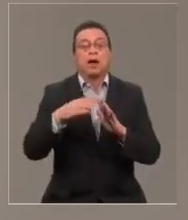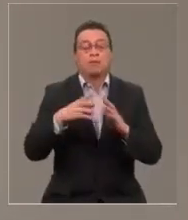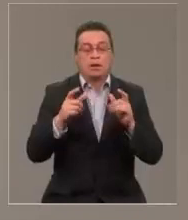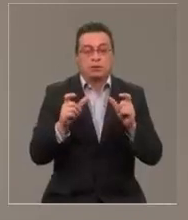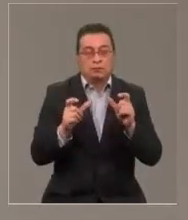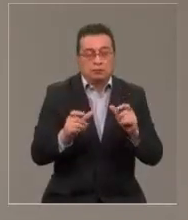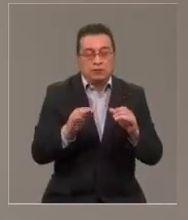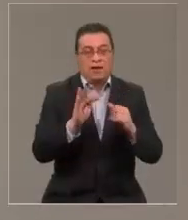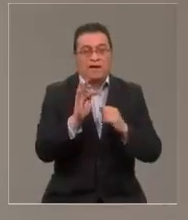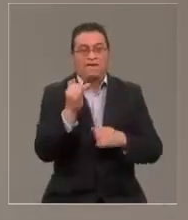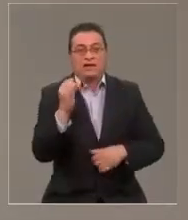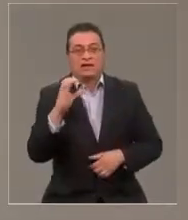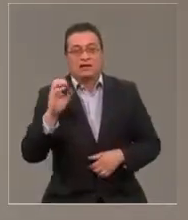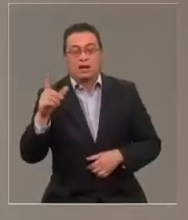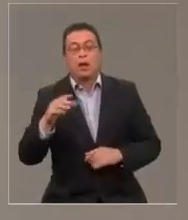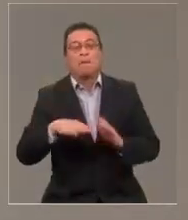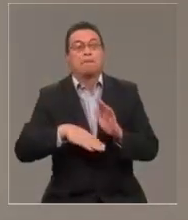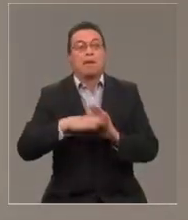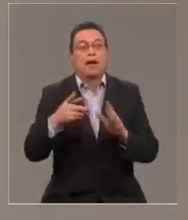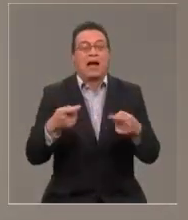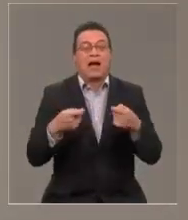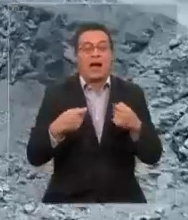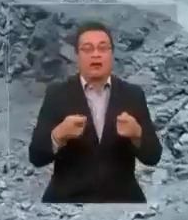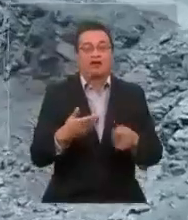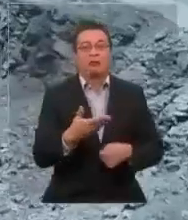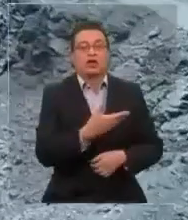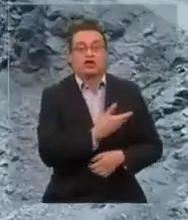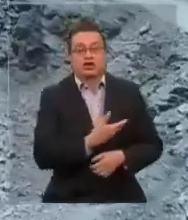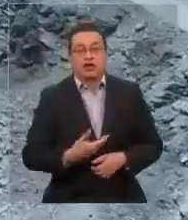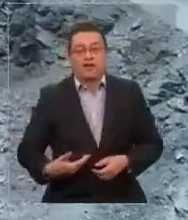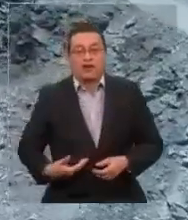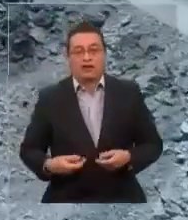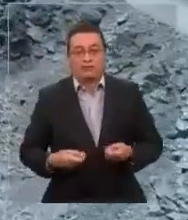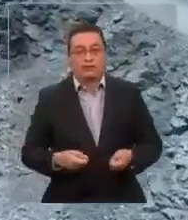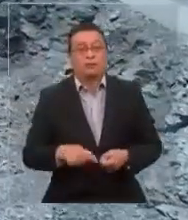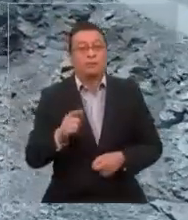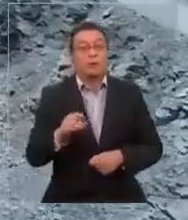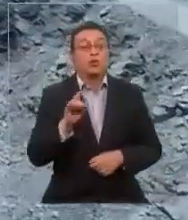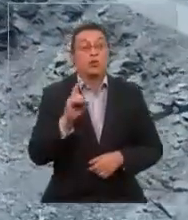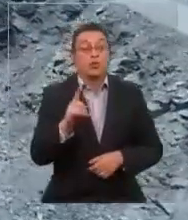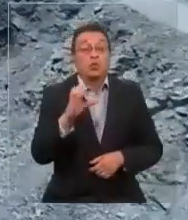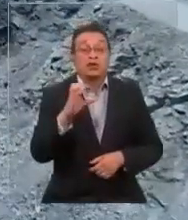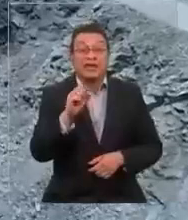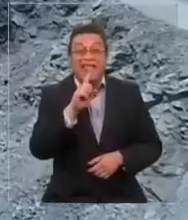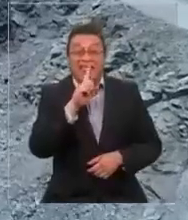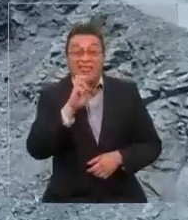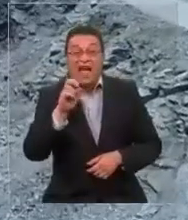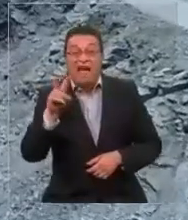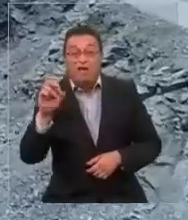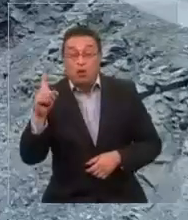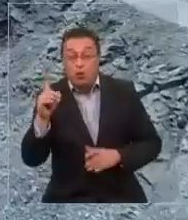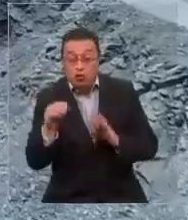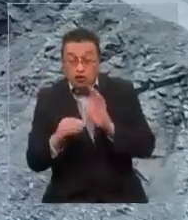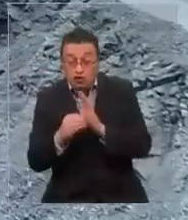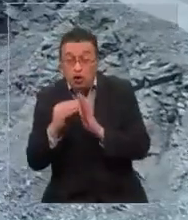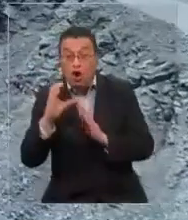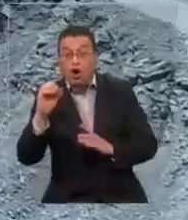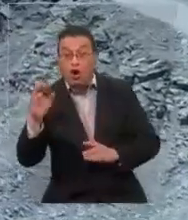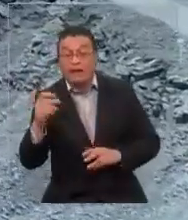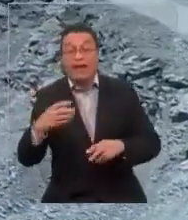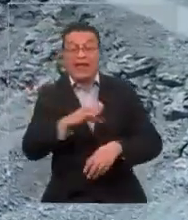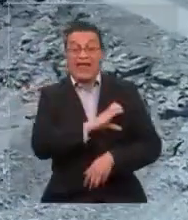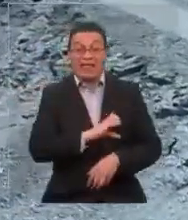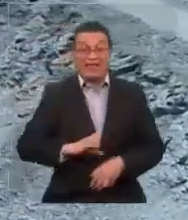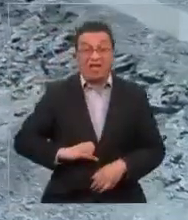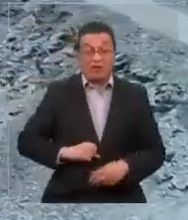y eso se traduce en un mayor gasto gubernamental de hecho por cada centavo de dólar que aumenta la libra de cobre el estado recauda